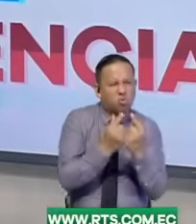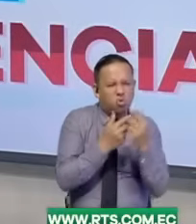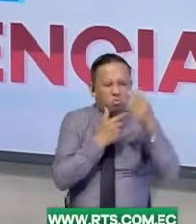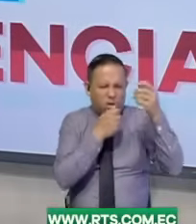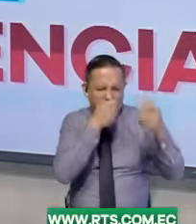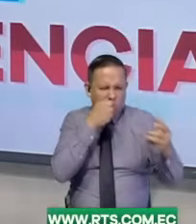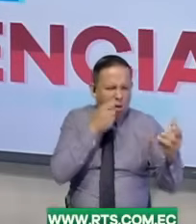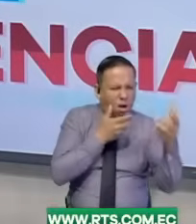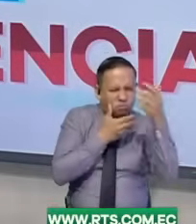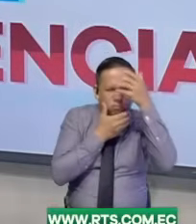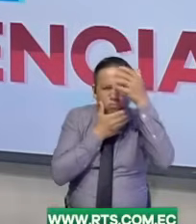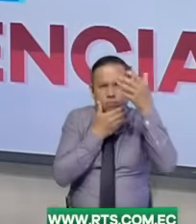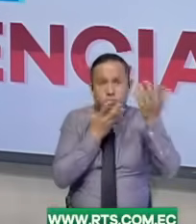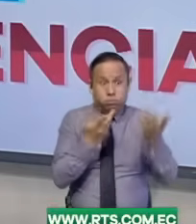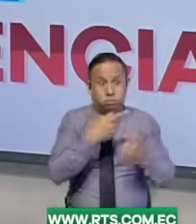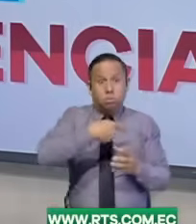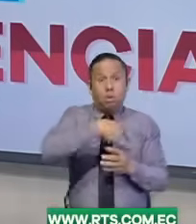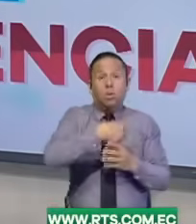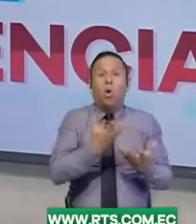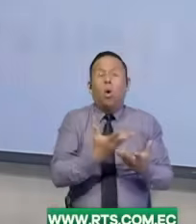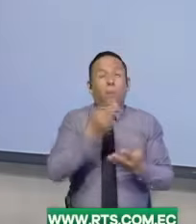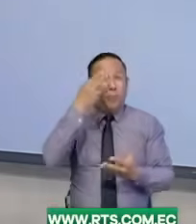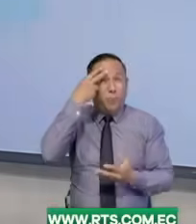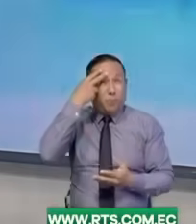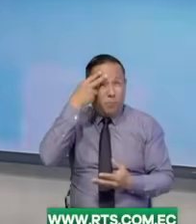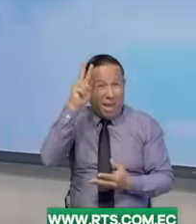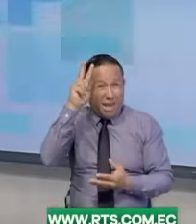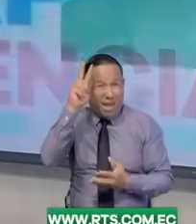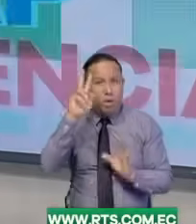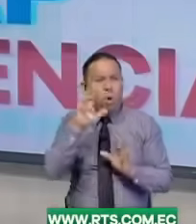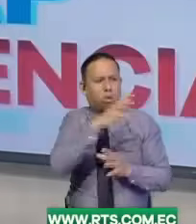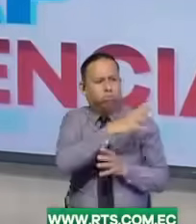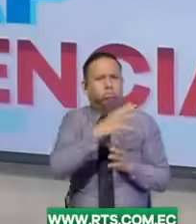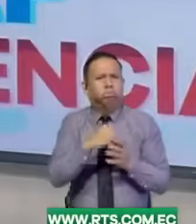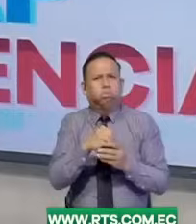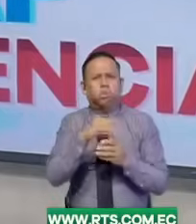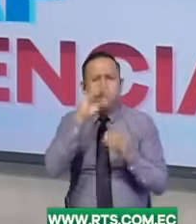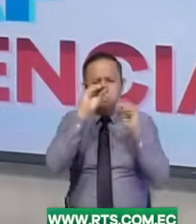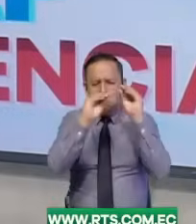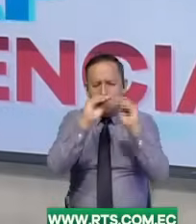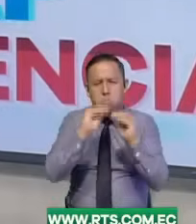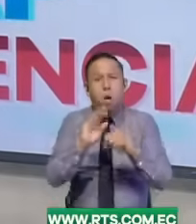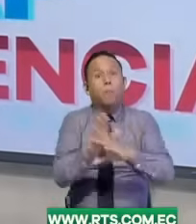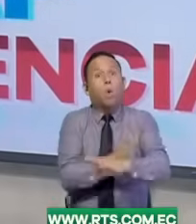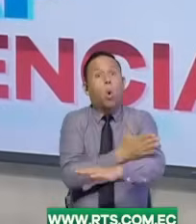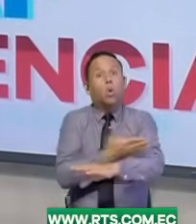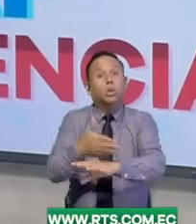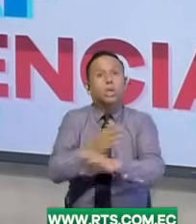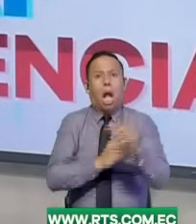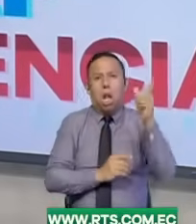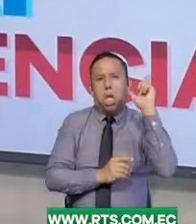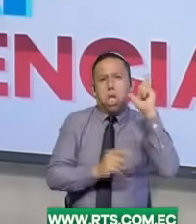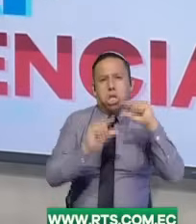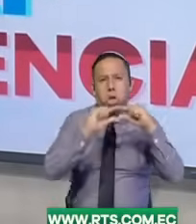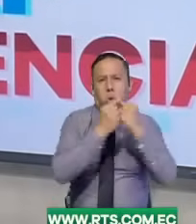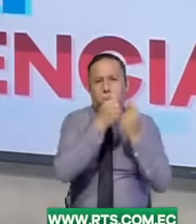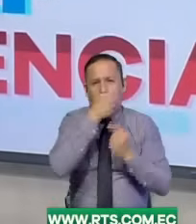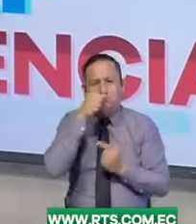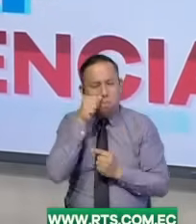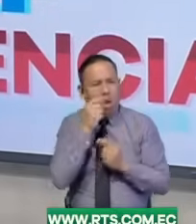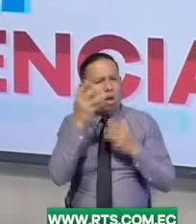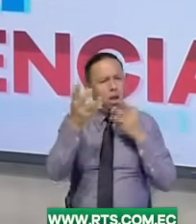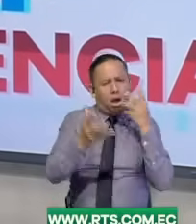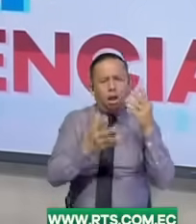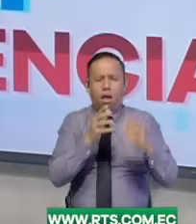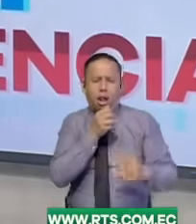En México es conocido como narcocorridos, canciones dedicadas a cabecillas del narcotráfico. En Ecuador llegó también